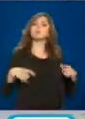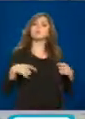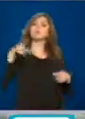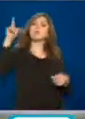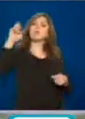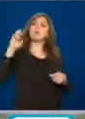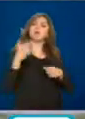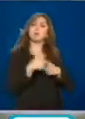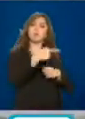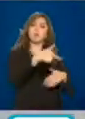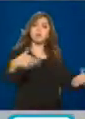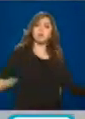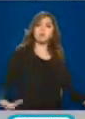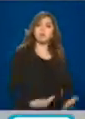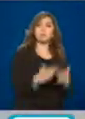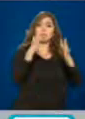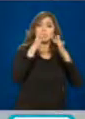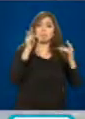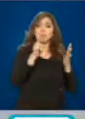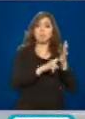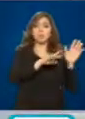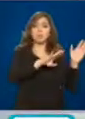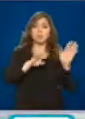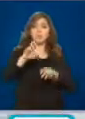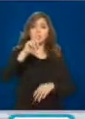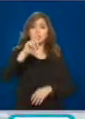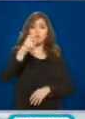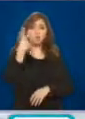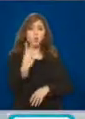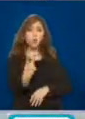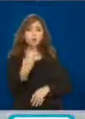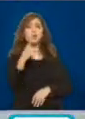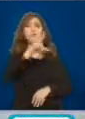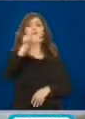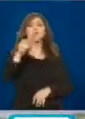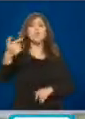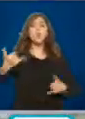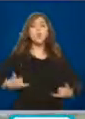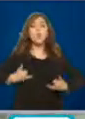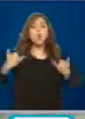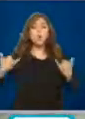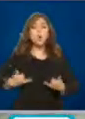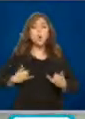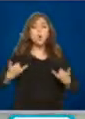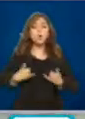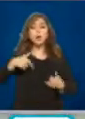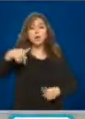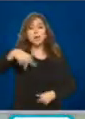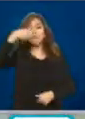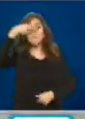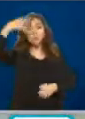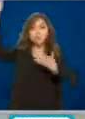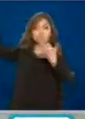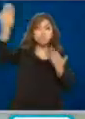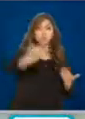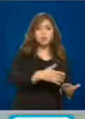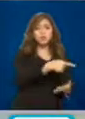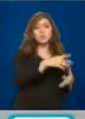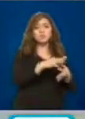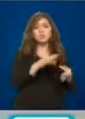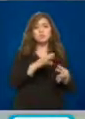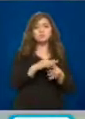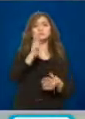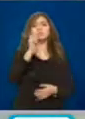europea. Nació en París en 1932 y bueno, muy jovencita, aquí en México inicia su carrera